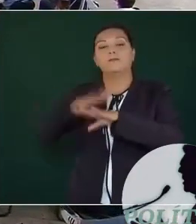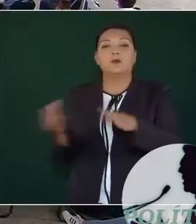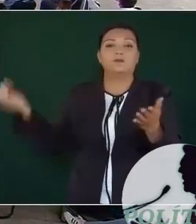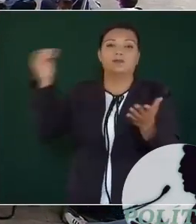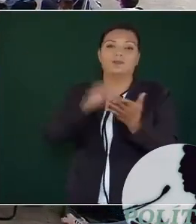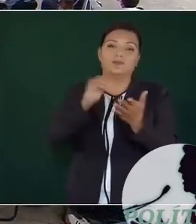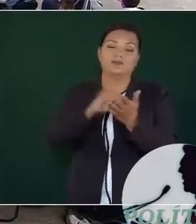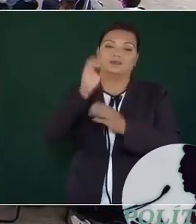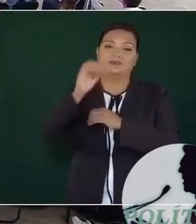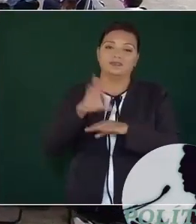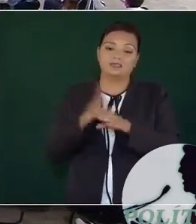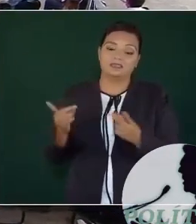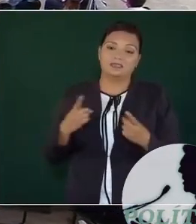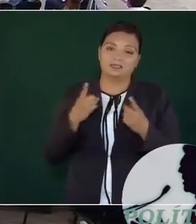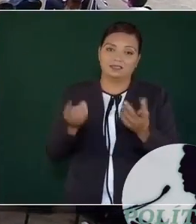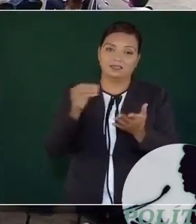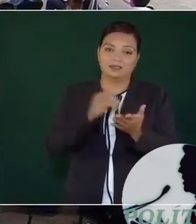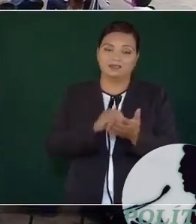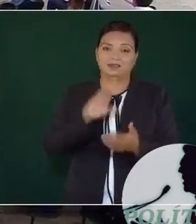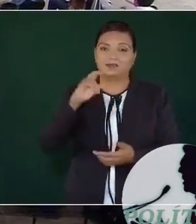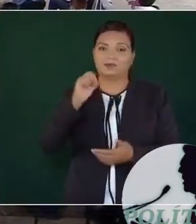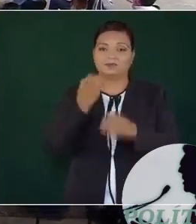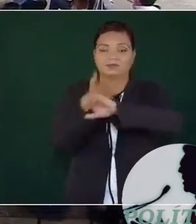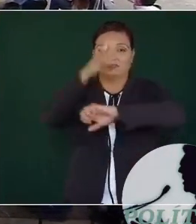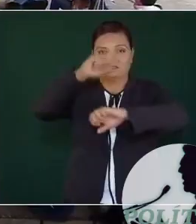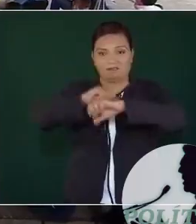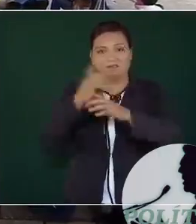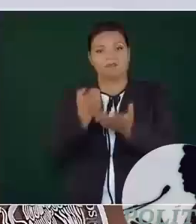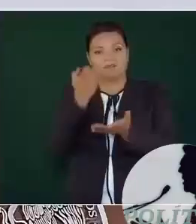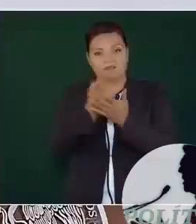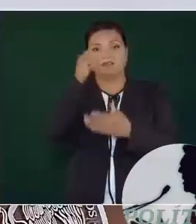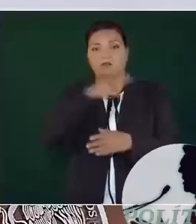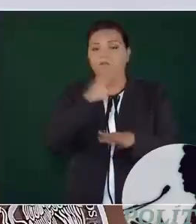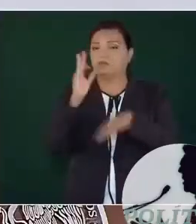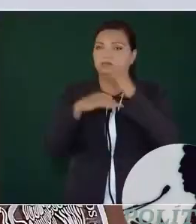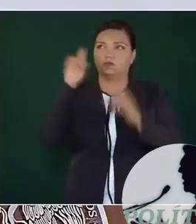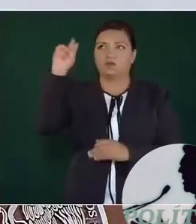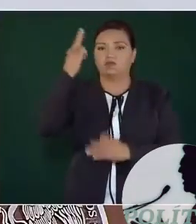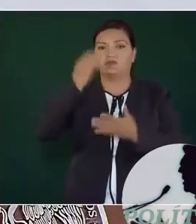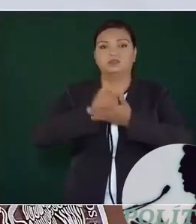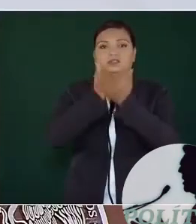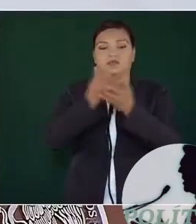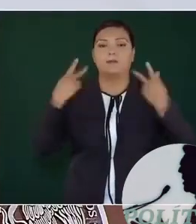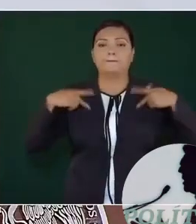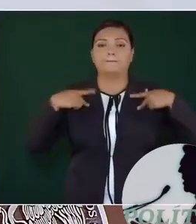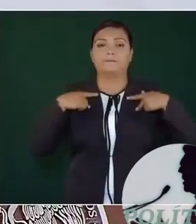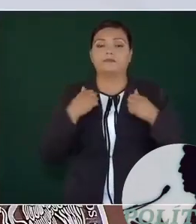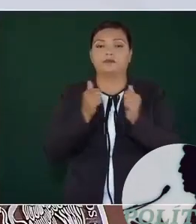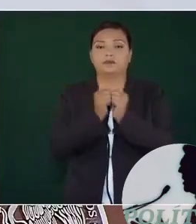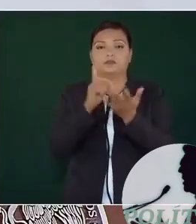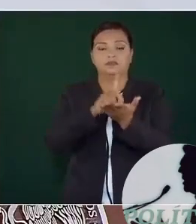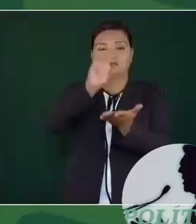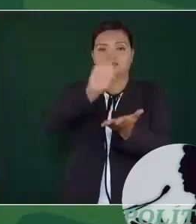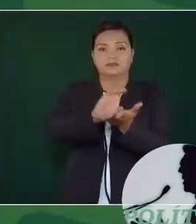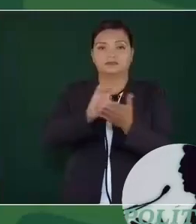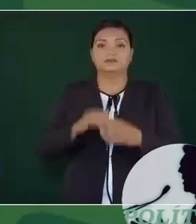a los que sumaremos la aportación de los recursos estatales para hacer universal el apoyo a personas con